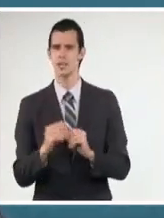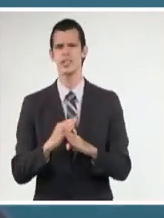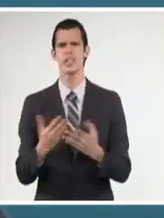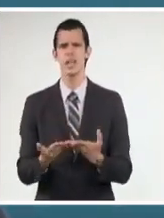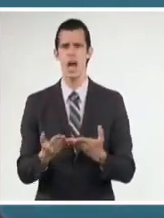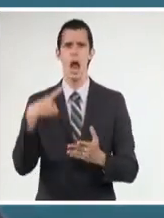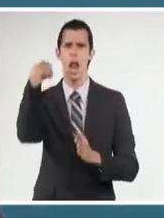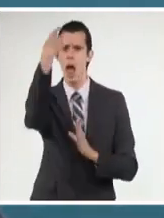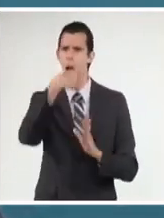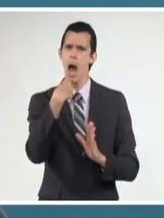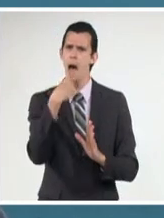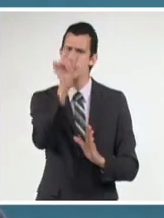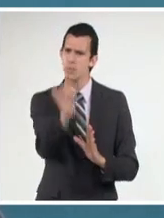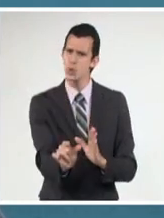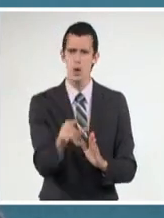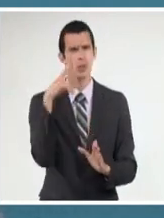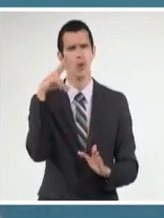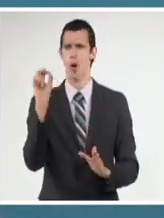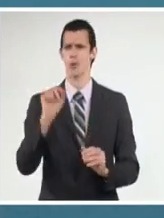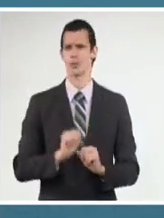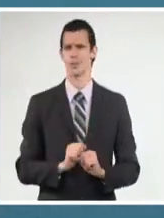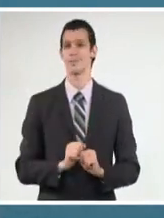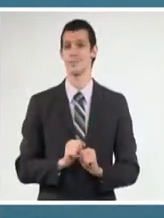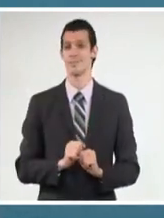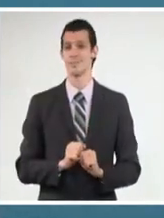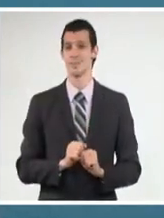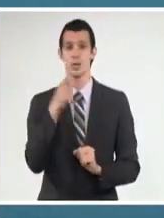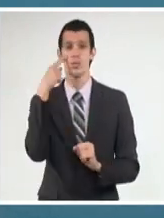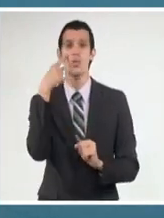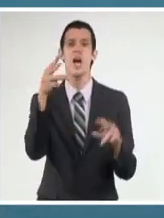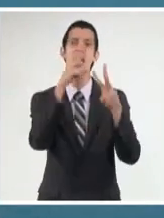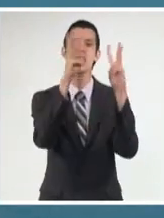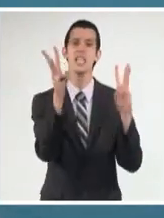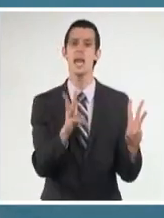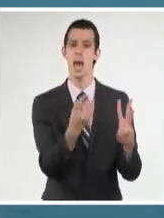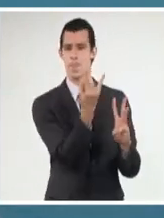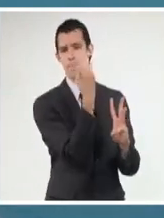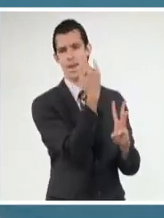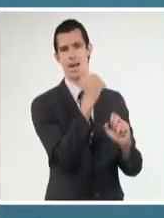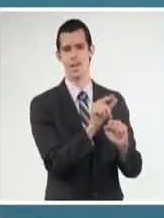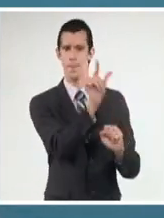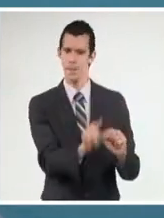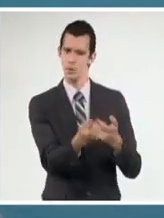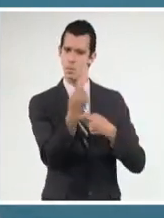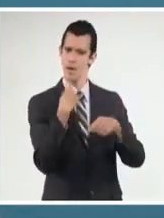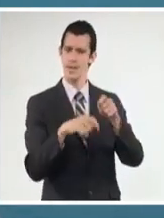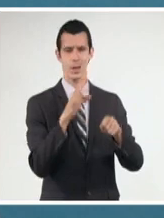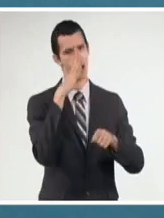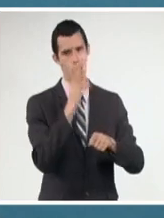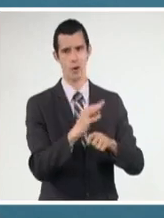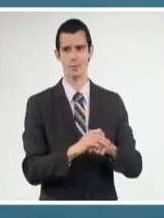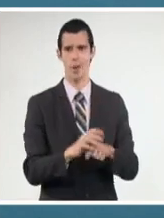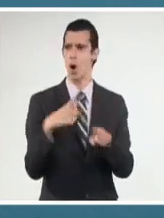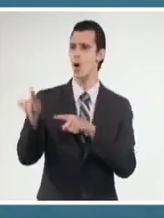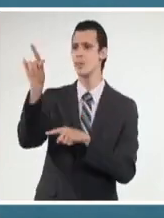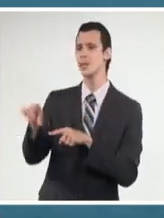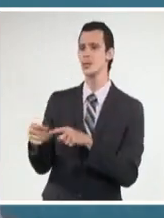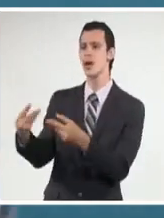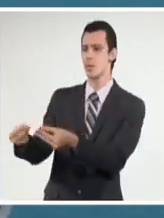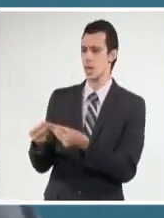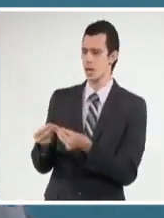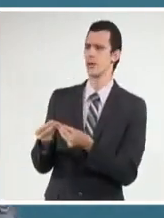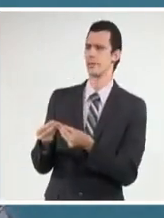que ciertamente hace la función de vendedor o almacén de estos medicamentos. Entonces, nos hemos visto enmarcados de tratar de